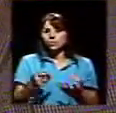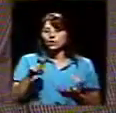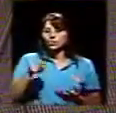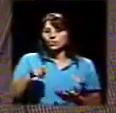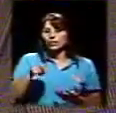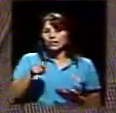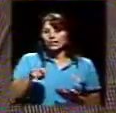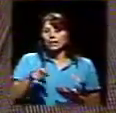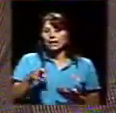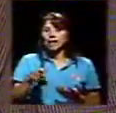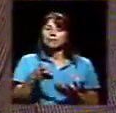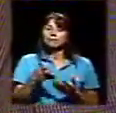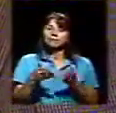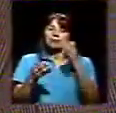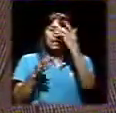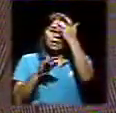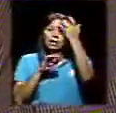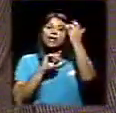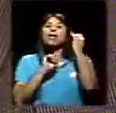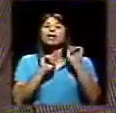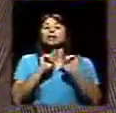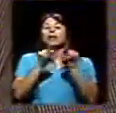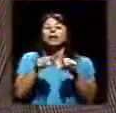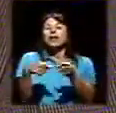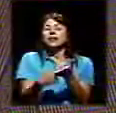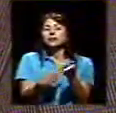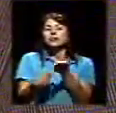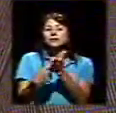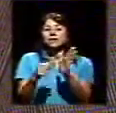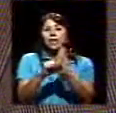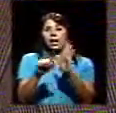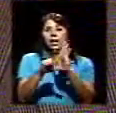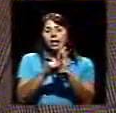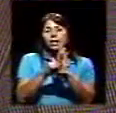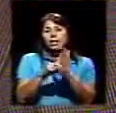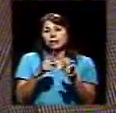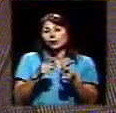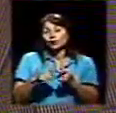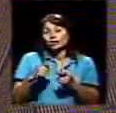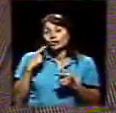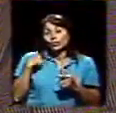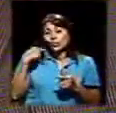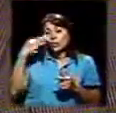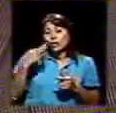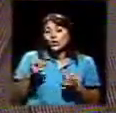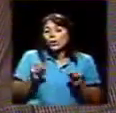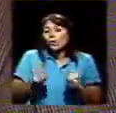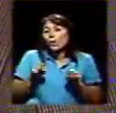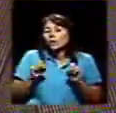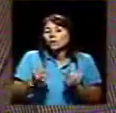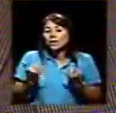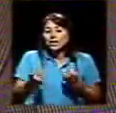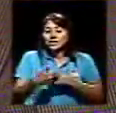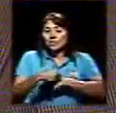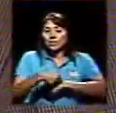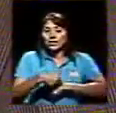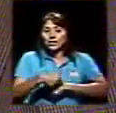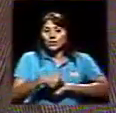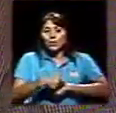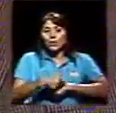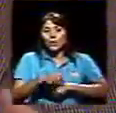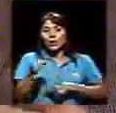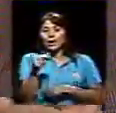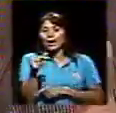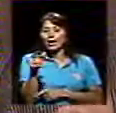de cauces legislativos para poder realizarse. De manera que muy probablemente estaría revisando las listas electorales de los partidos